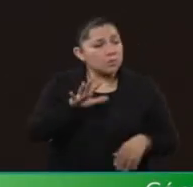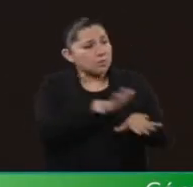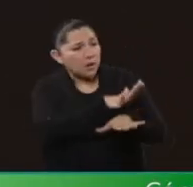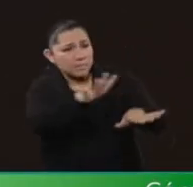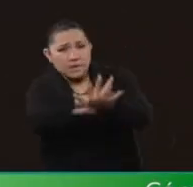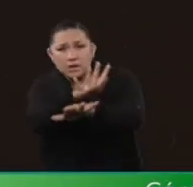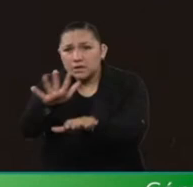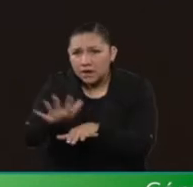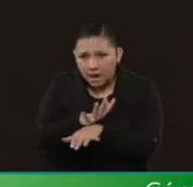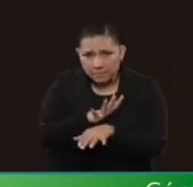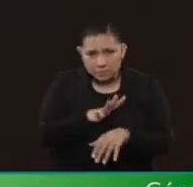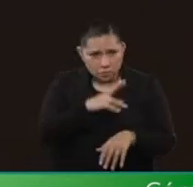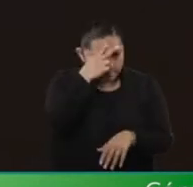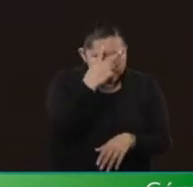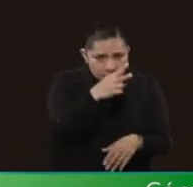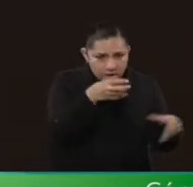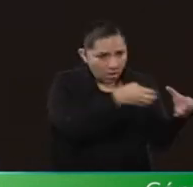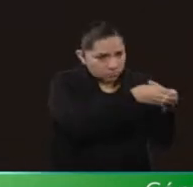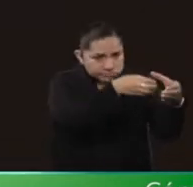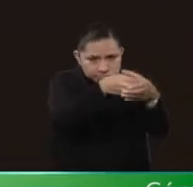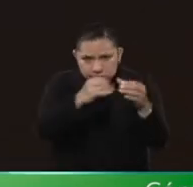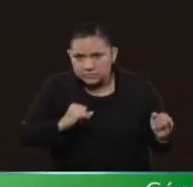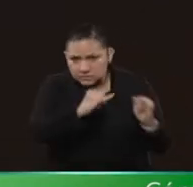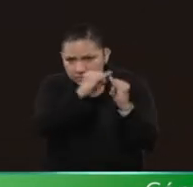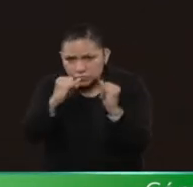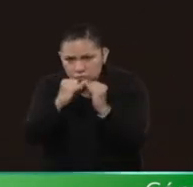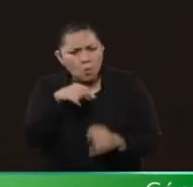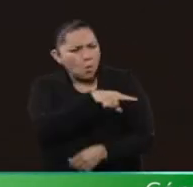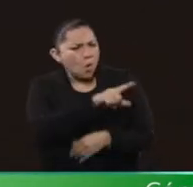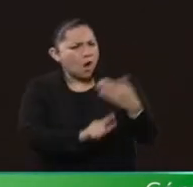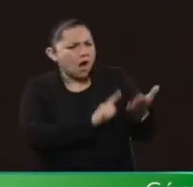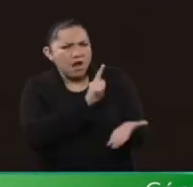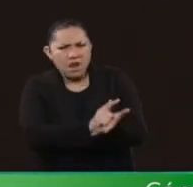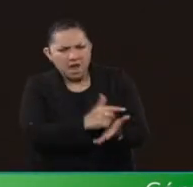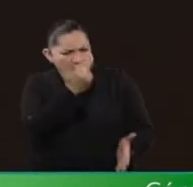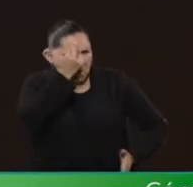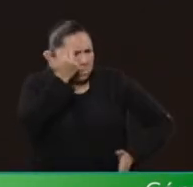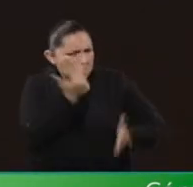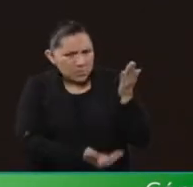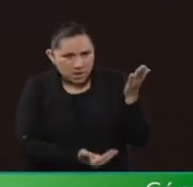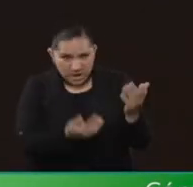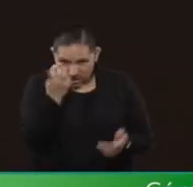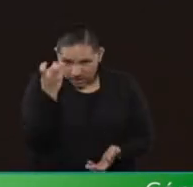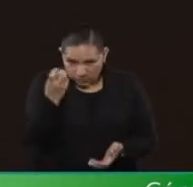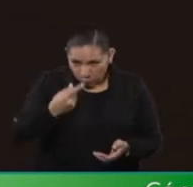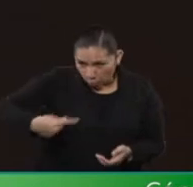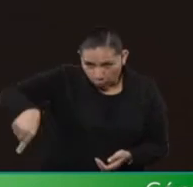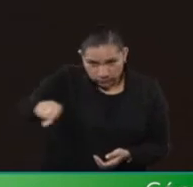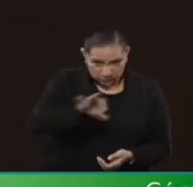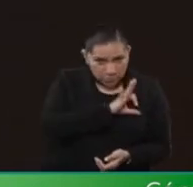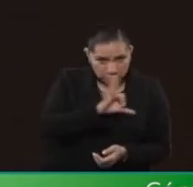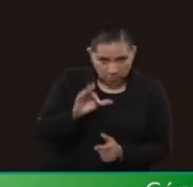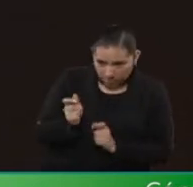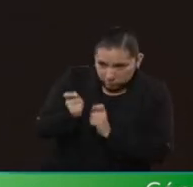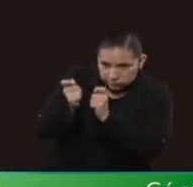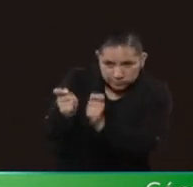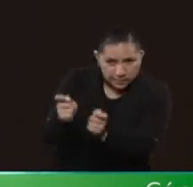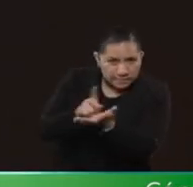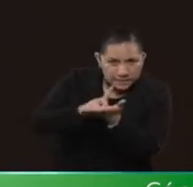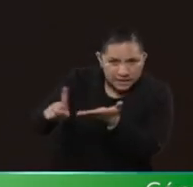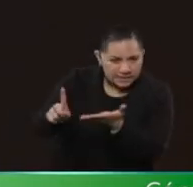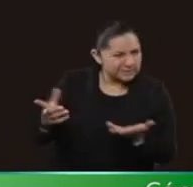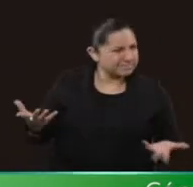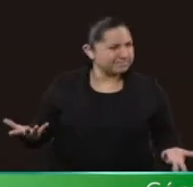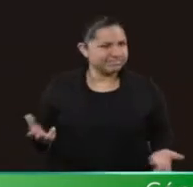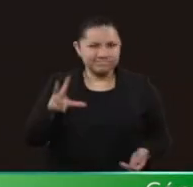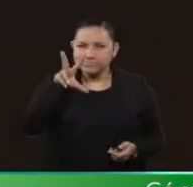ley. No les da el derecho del desacato. Los abusos se vuelven más comunes cuando precisamente se concentra